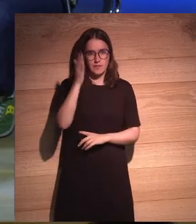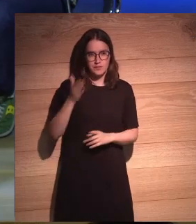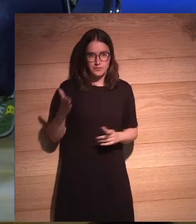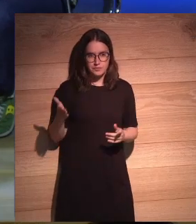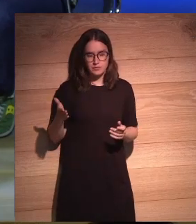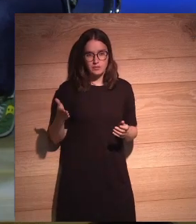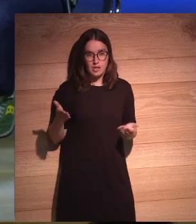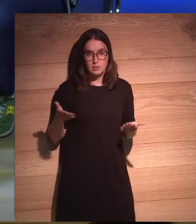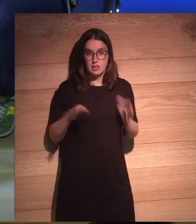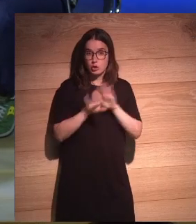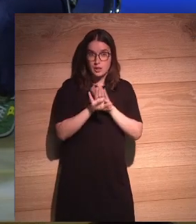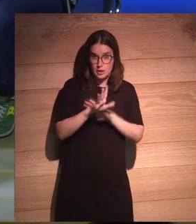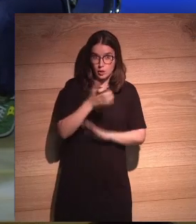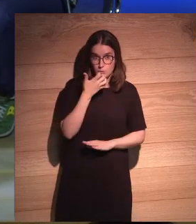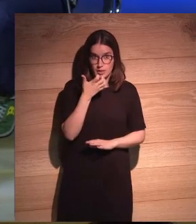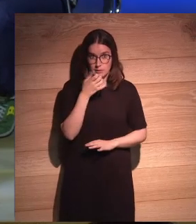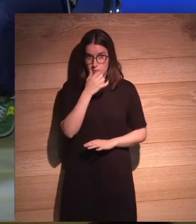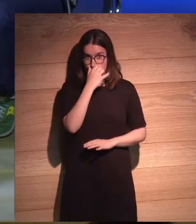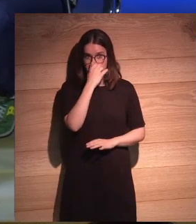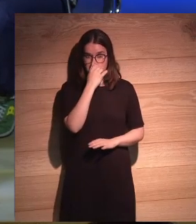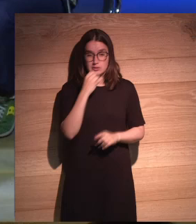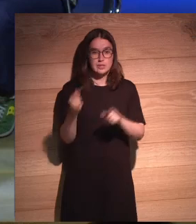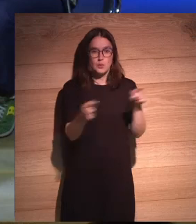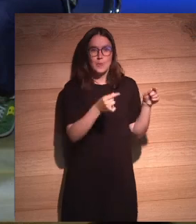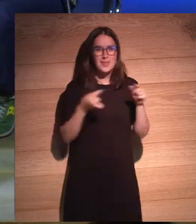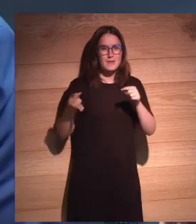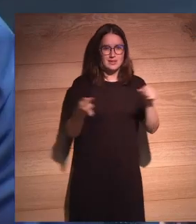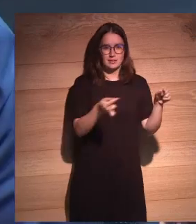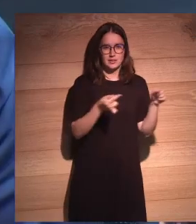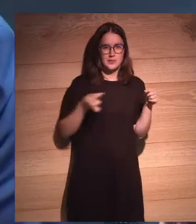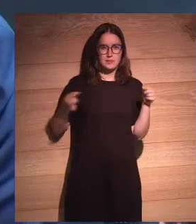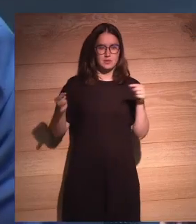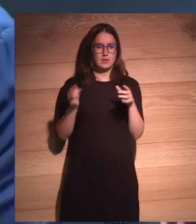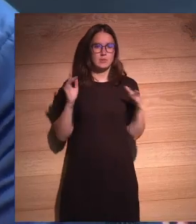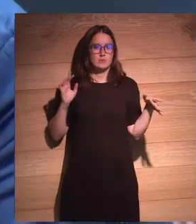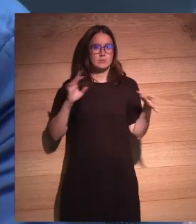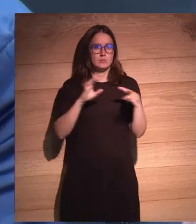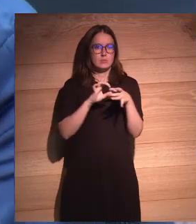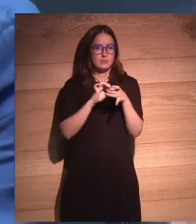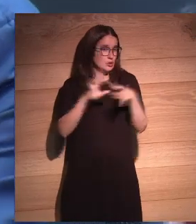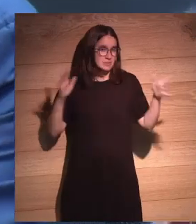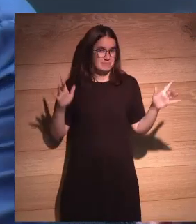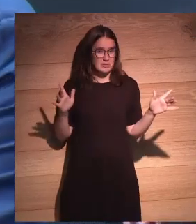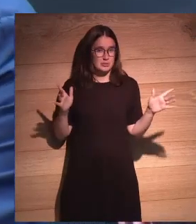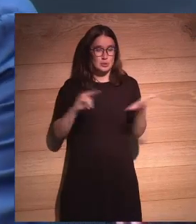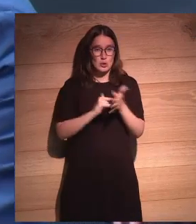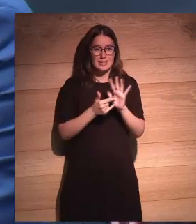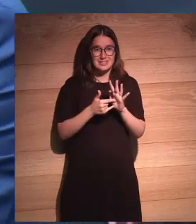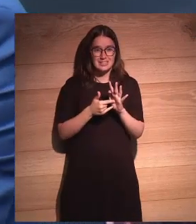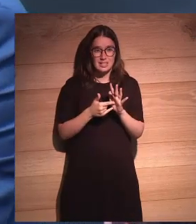modos de vida vecinales, por ejemplo. Y este es un debate que tiene mucho menos que ver con la